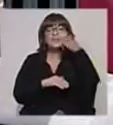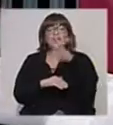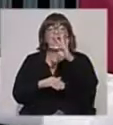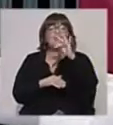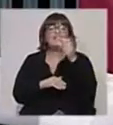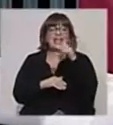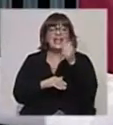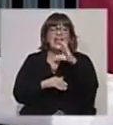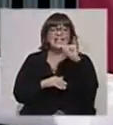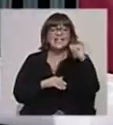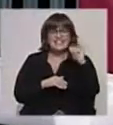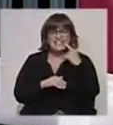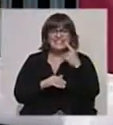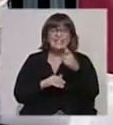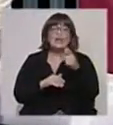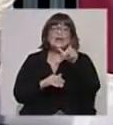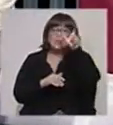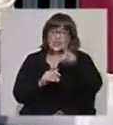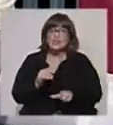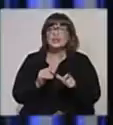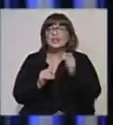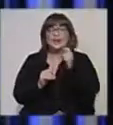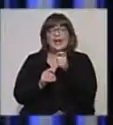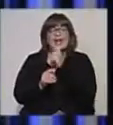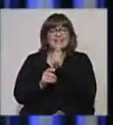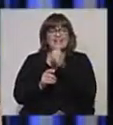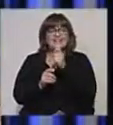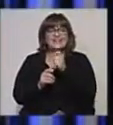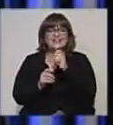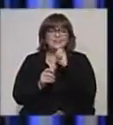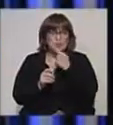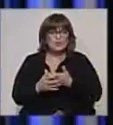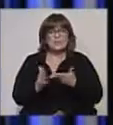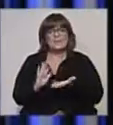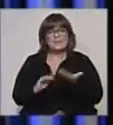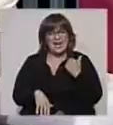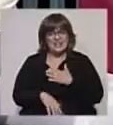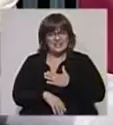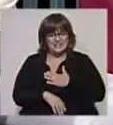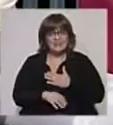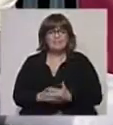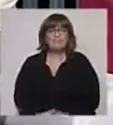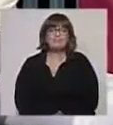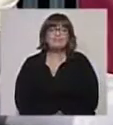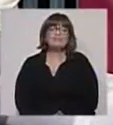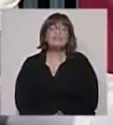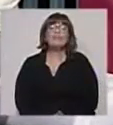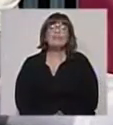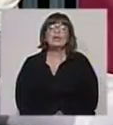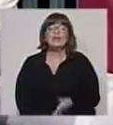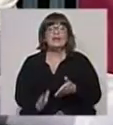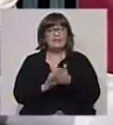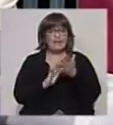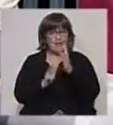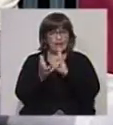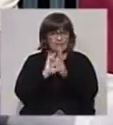Claro, ¿no? O entrevistar a grandes personas. Claro, claro. A mí me iba por la entrevista, me iba mucho. Tenía como esos grandes referentes. Bueno, Juan, vamos a estar hablando con